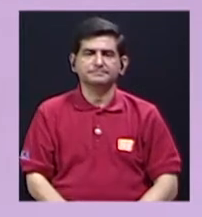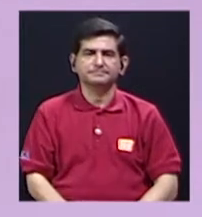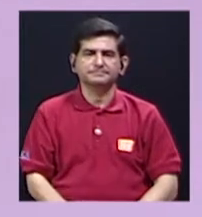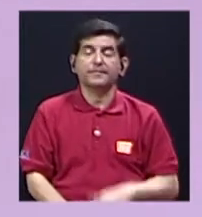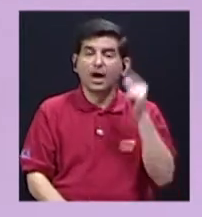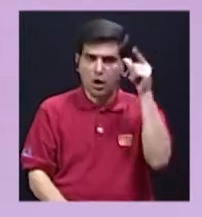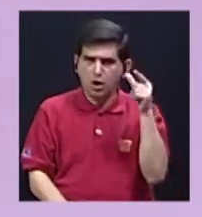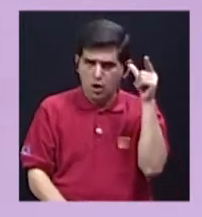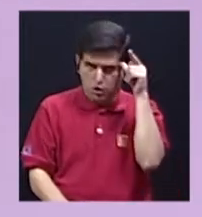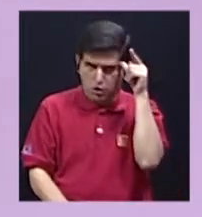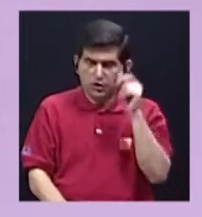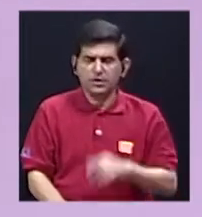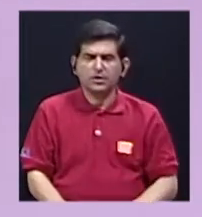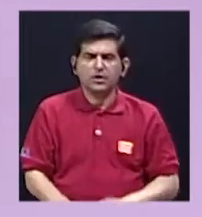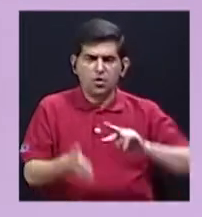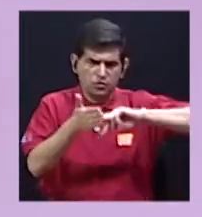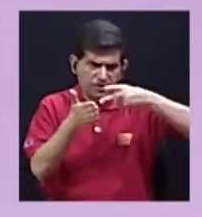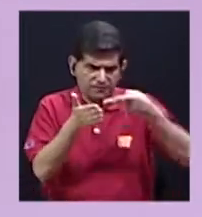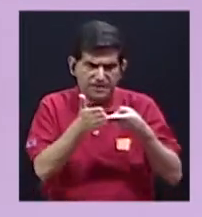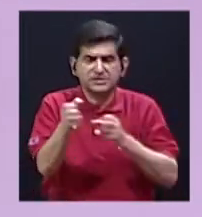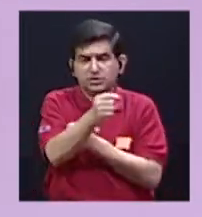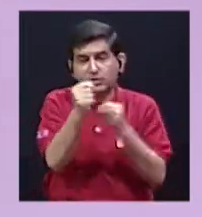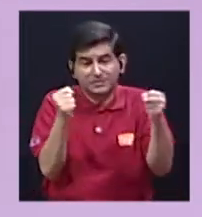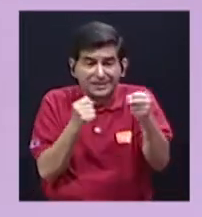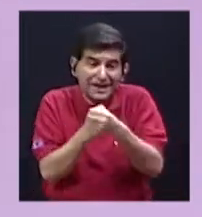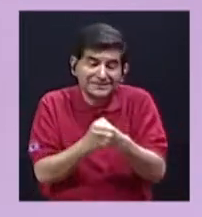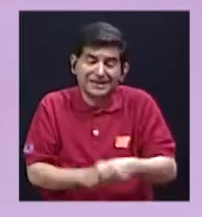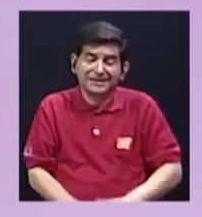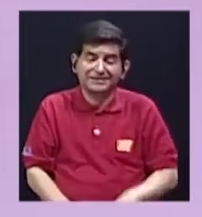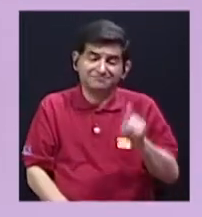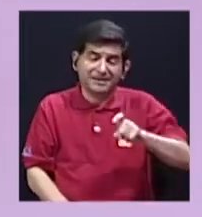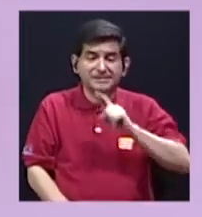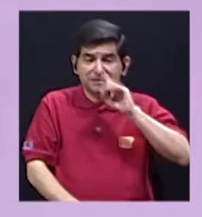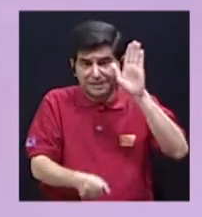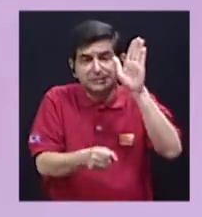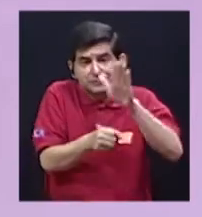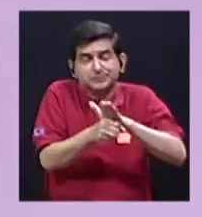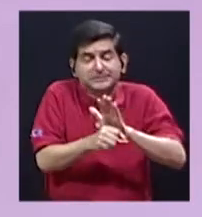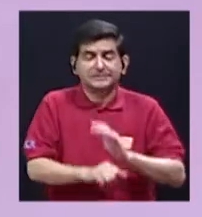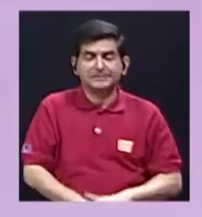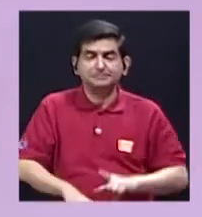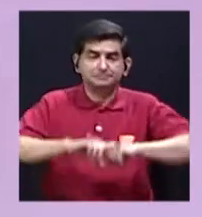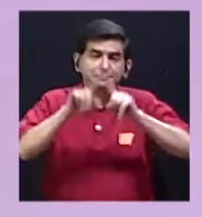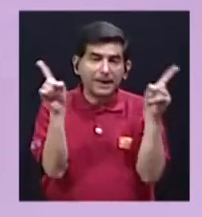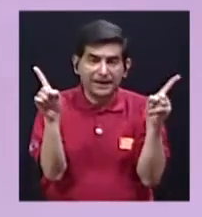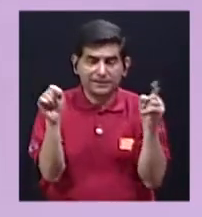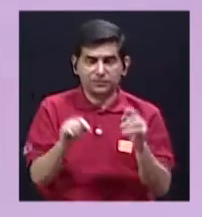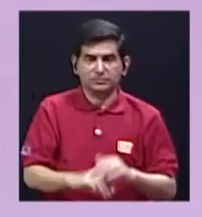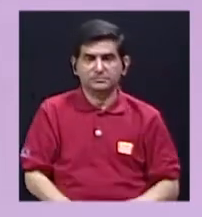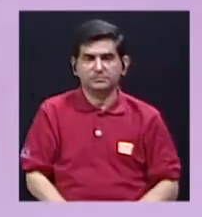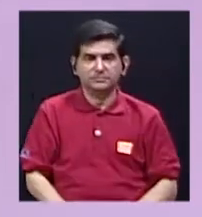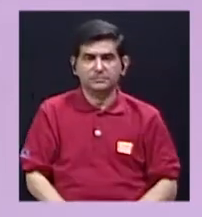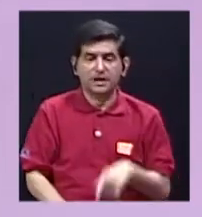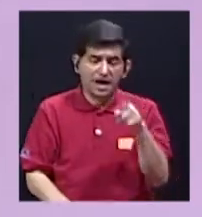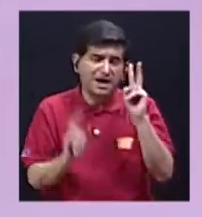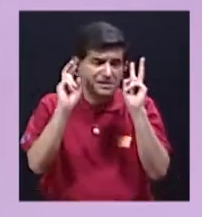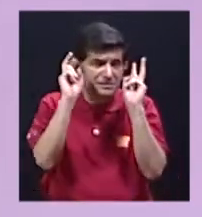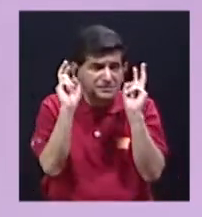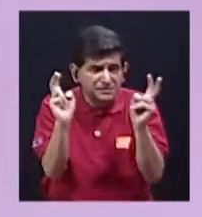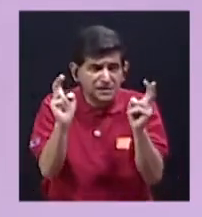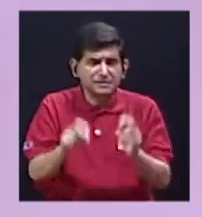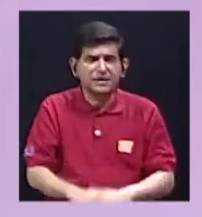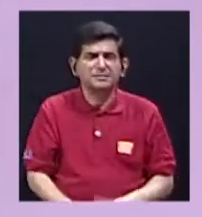por supuesto la definición de la sala pues hay que acatarla pero bueno eso es un tema